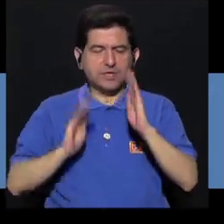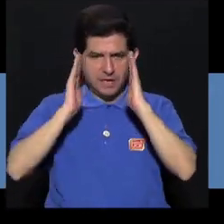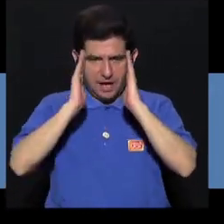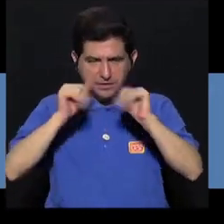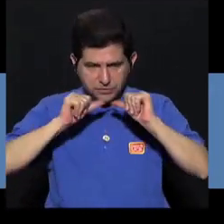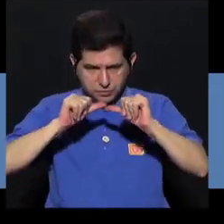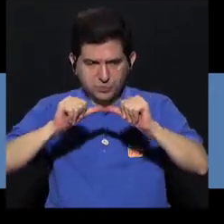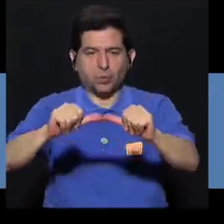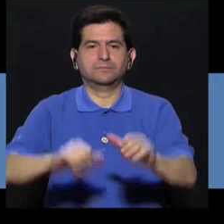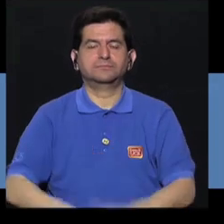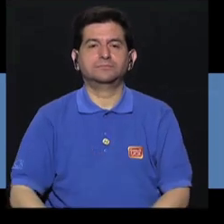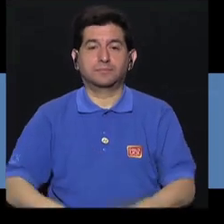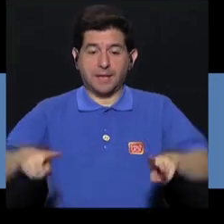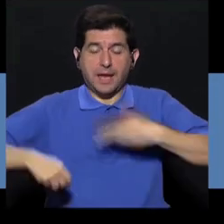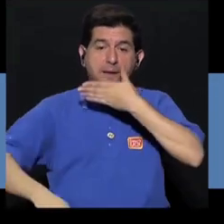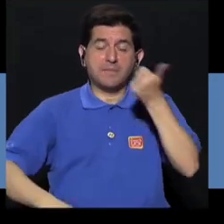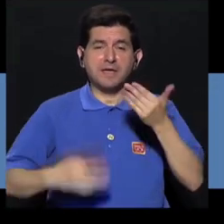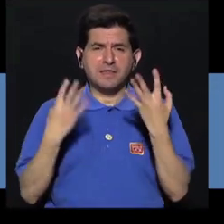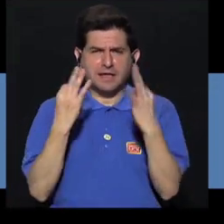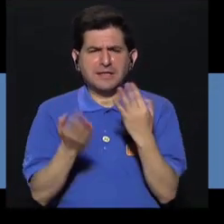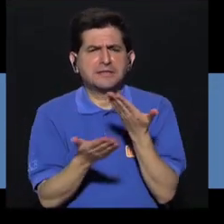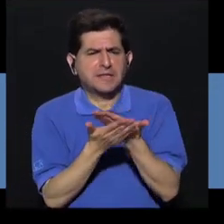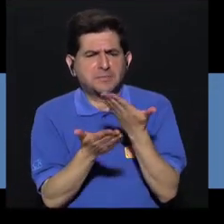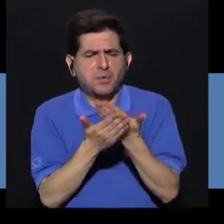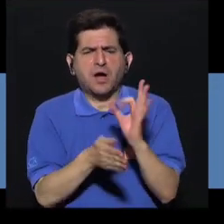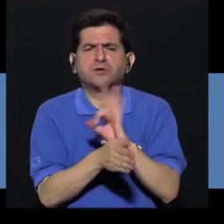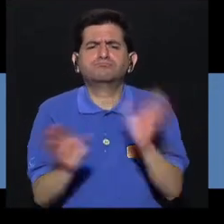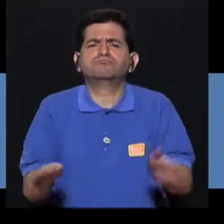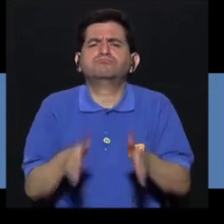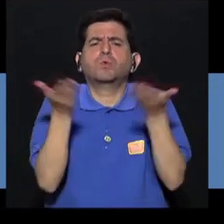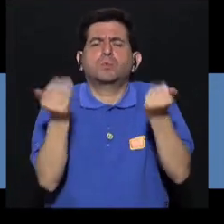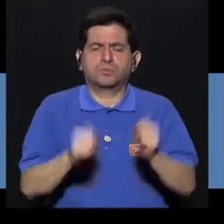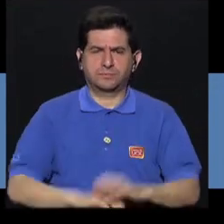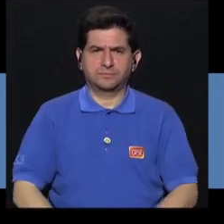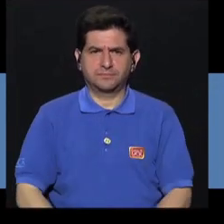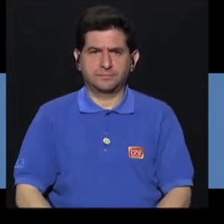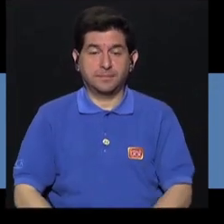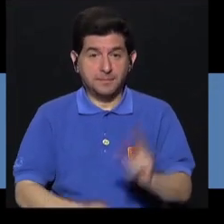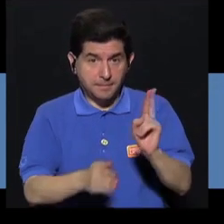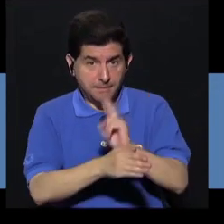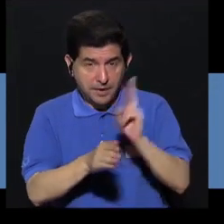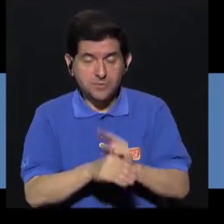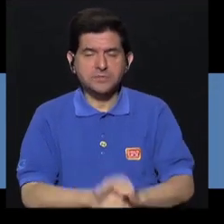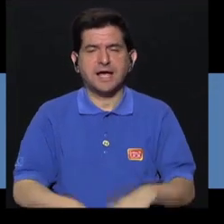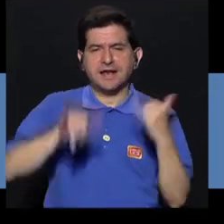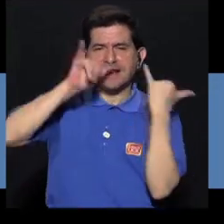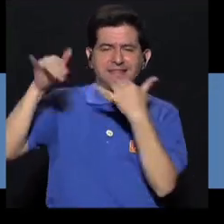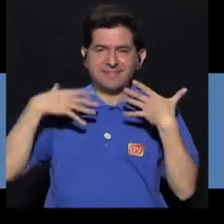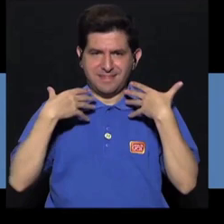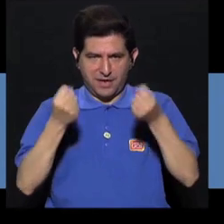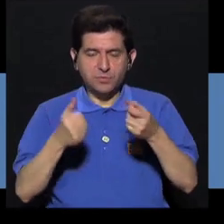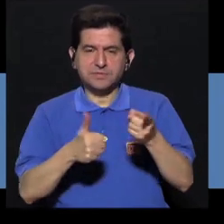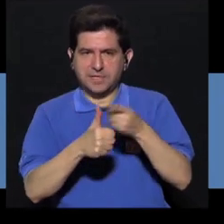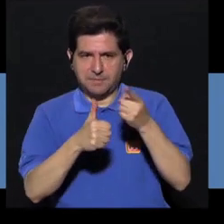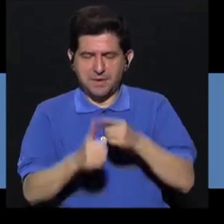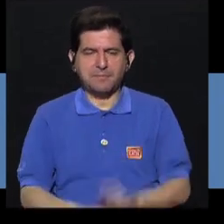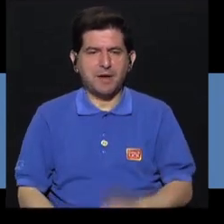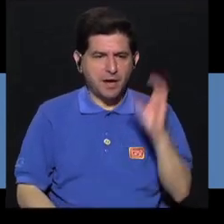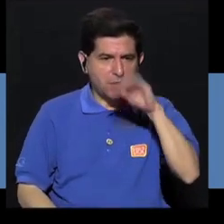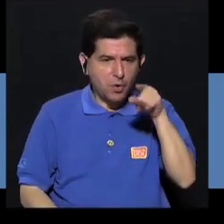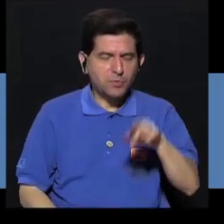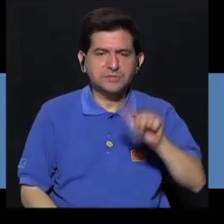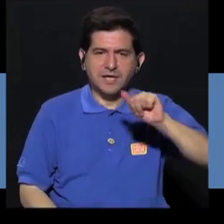seguimiento. En Vivir Mejor quisimos probar cómo funciona. Para utilizar Denuncia Salud, primero busque